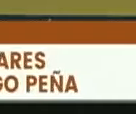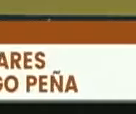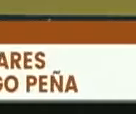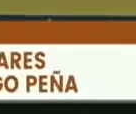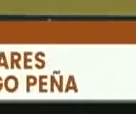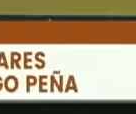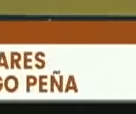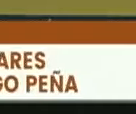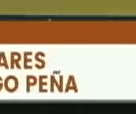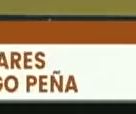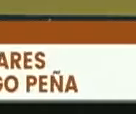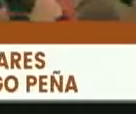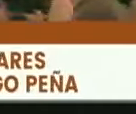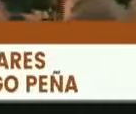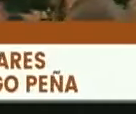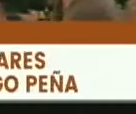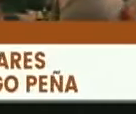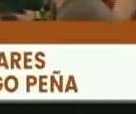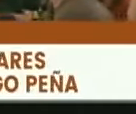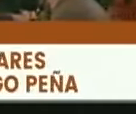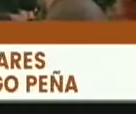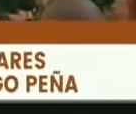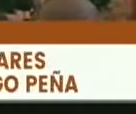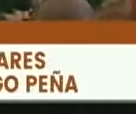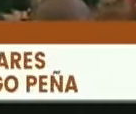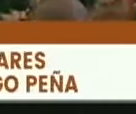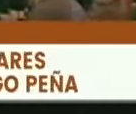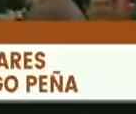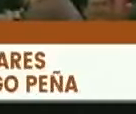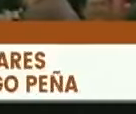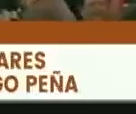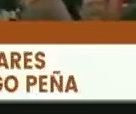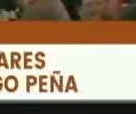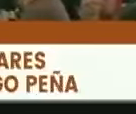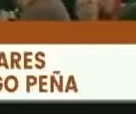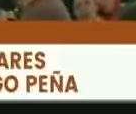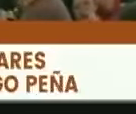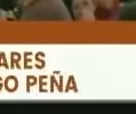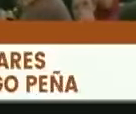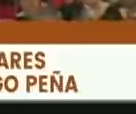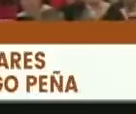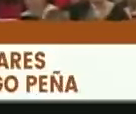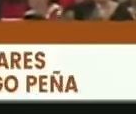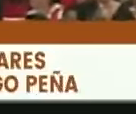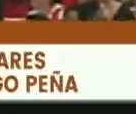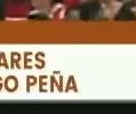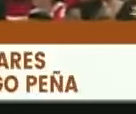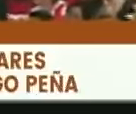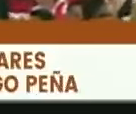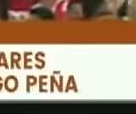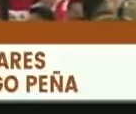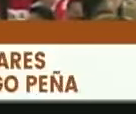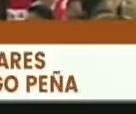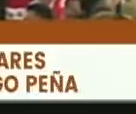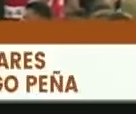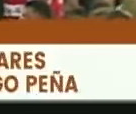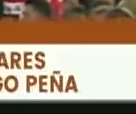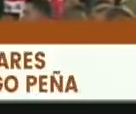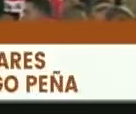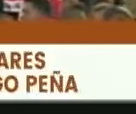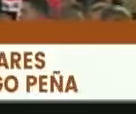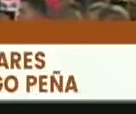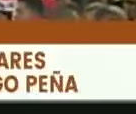tranquilidad, que nuestros hijos, nuestras hijas, nuestros nietos, nuestras nietas puedan andar en la calle sin